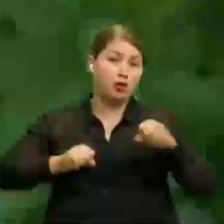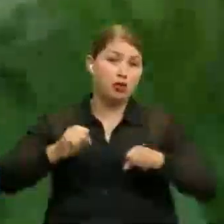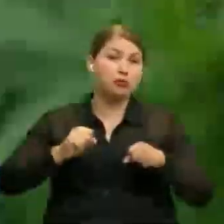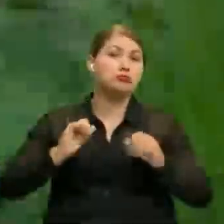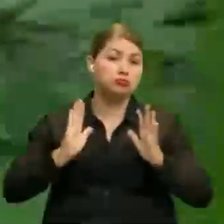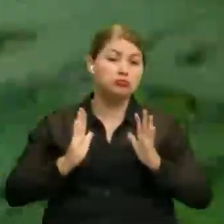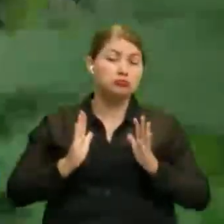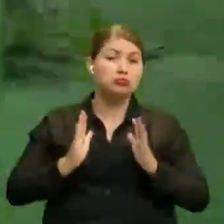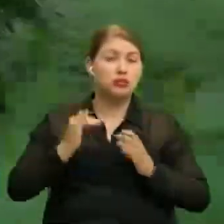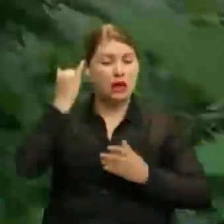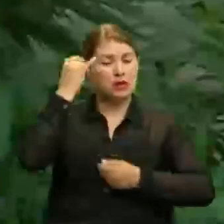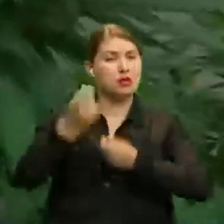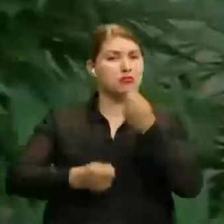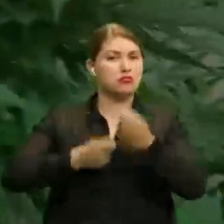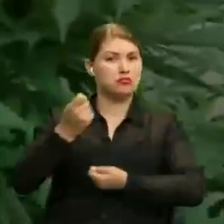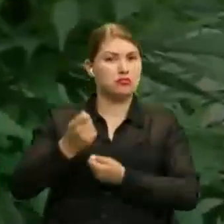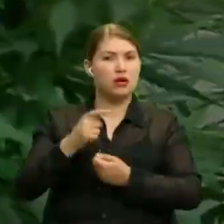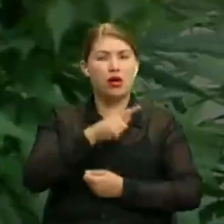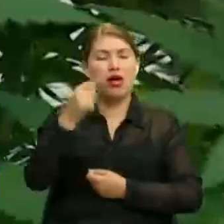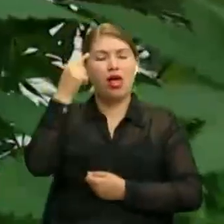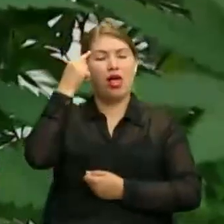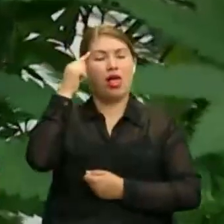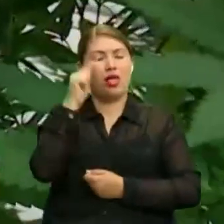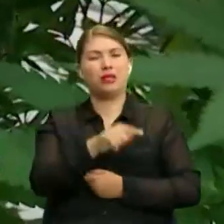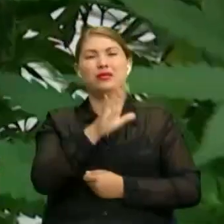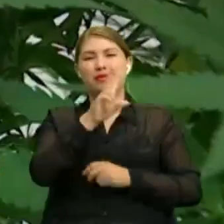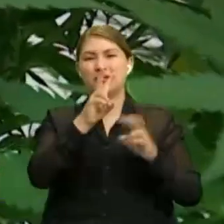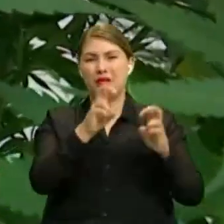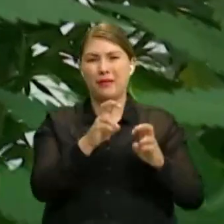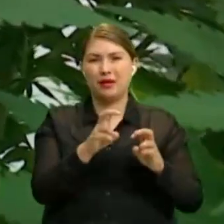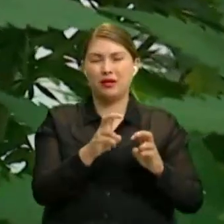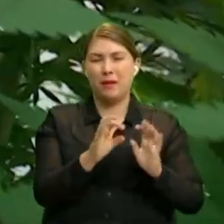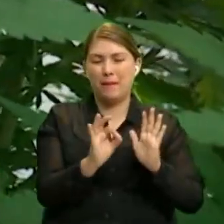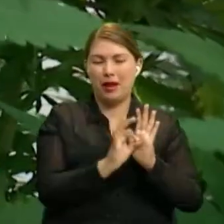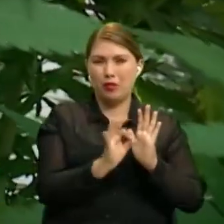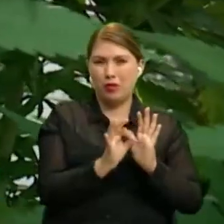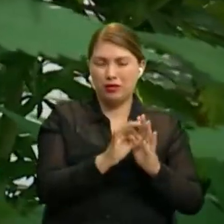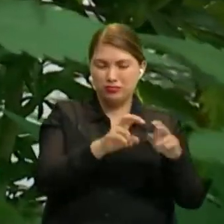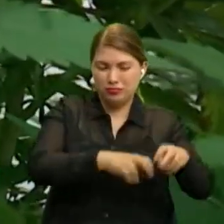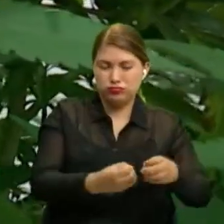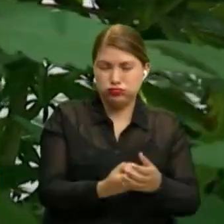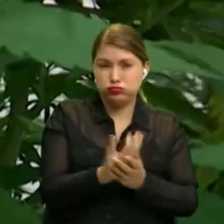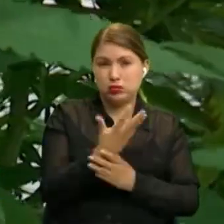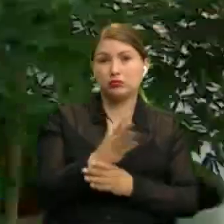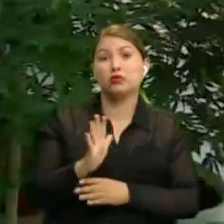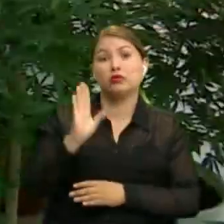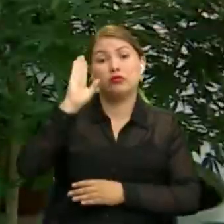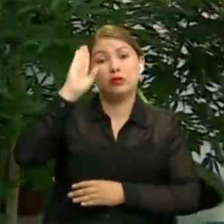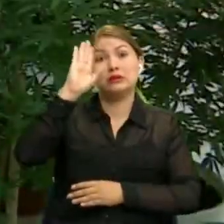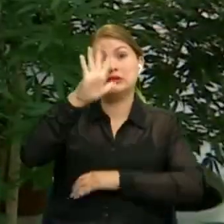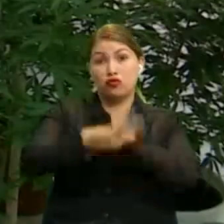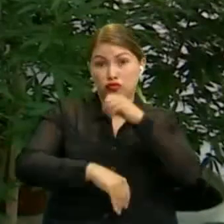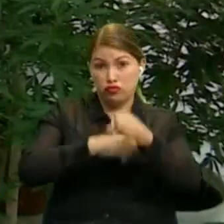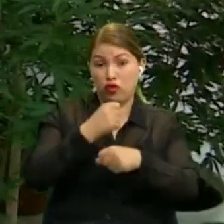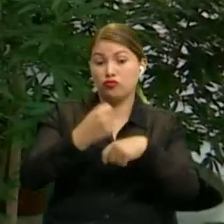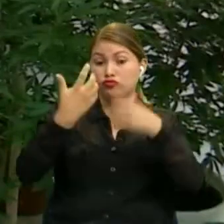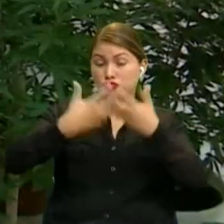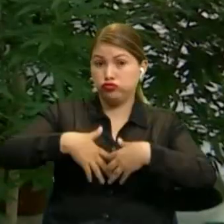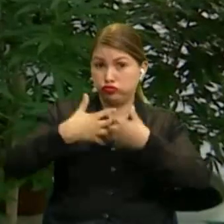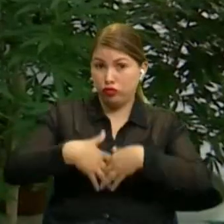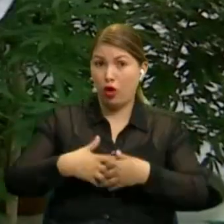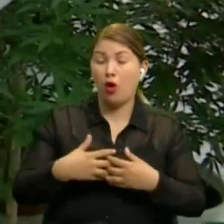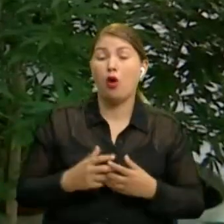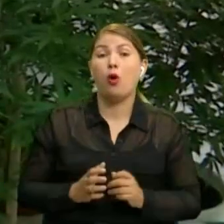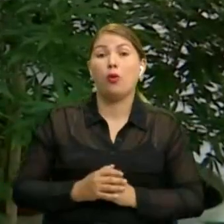emprender y cambiar el paradigma que hay alrededor de ese cultivo que más unos cinco años vamos a ver florecer una industria que va a traer